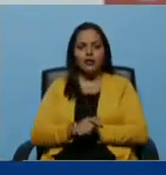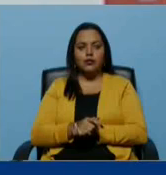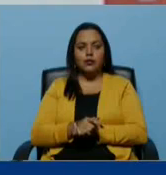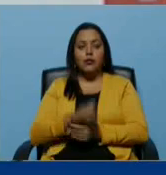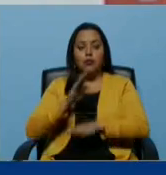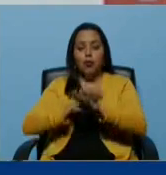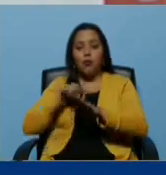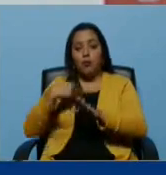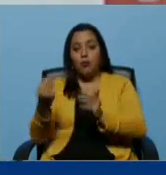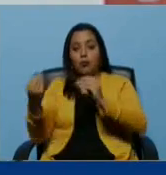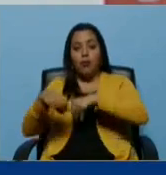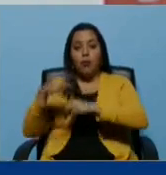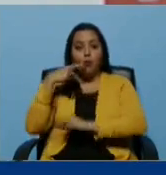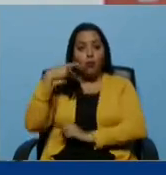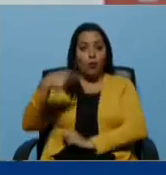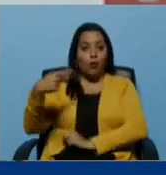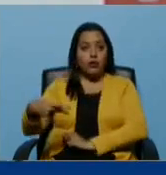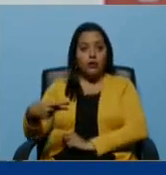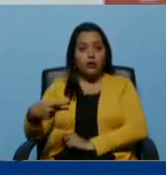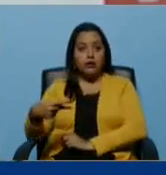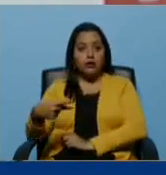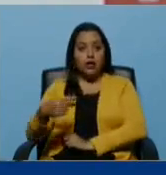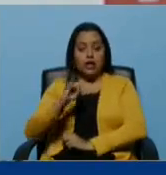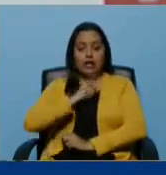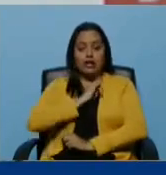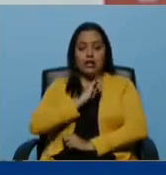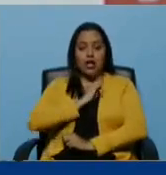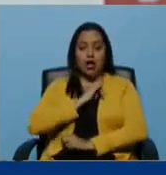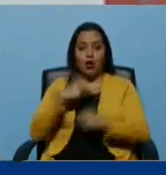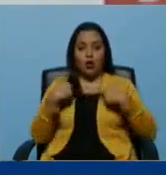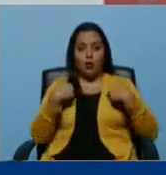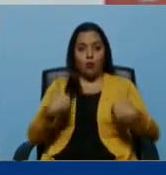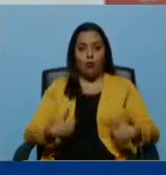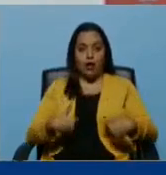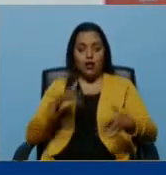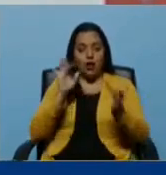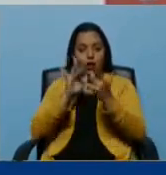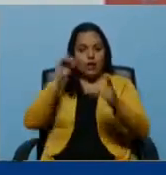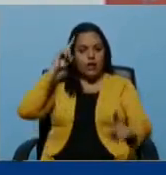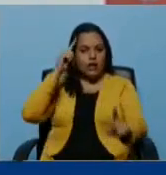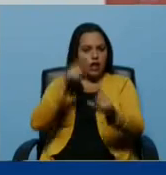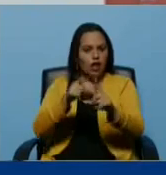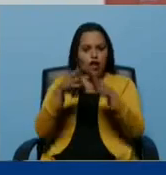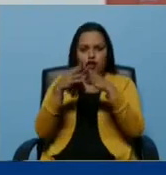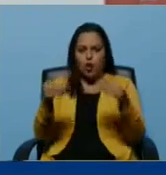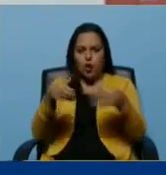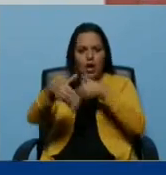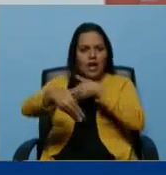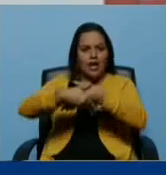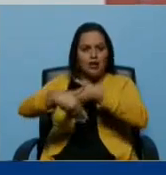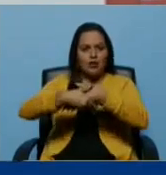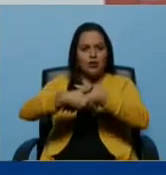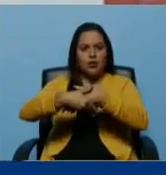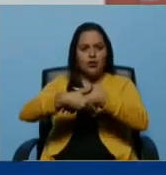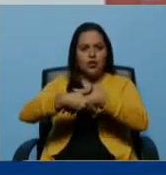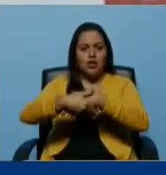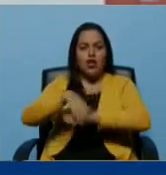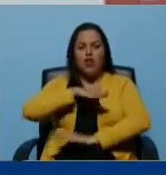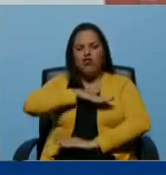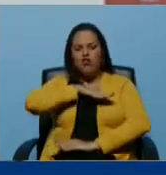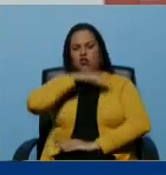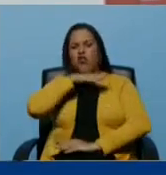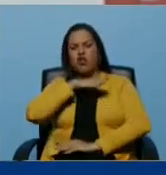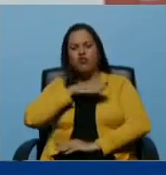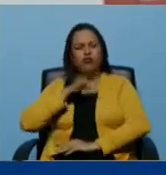la política con sentido humano y contacto directo que todas las redes sociales que se llenen de basura y